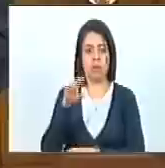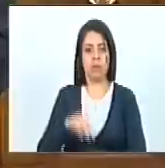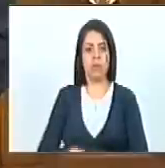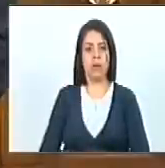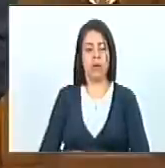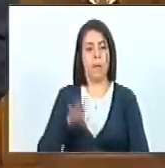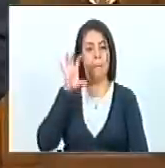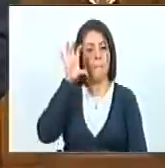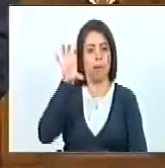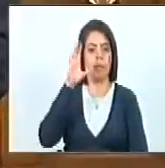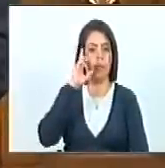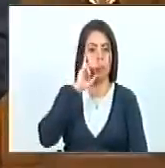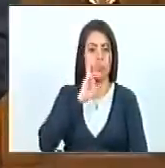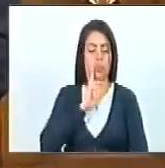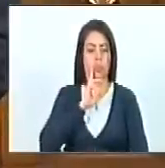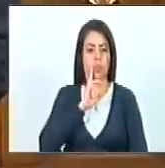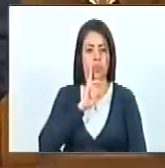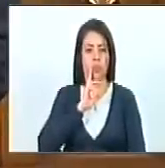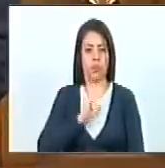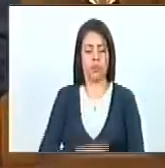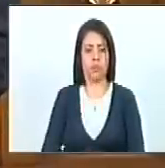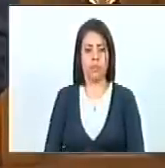la Patria de Bolívar